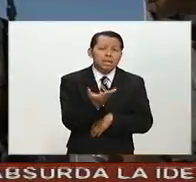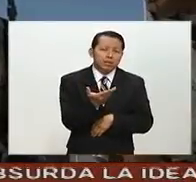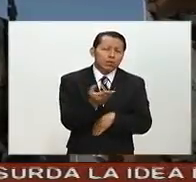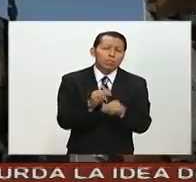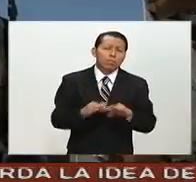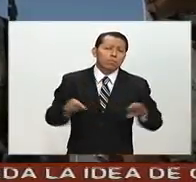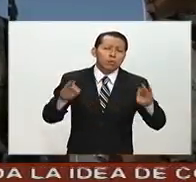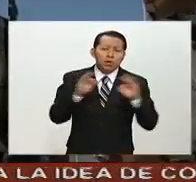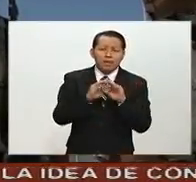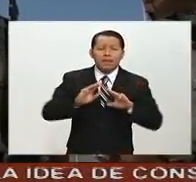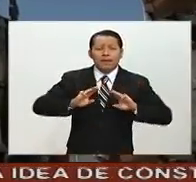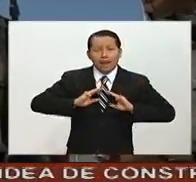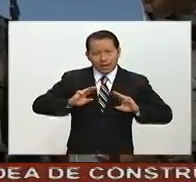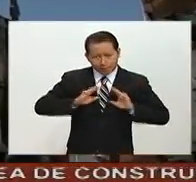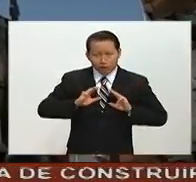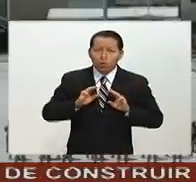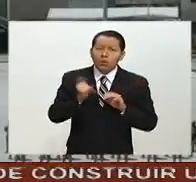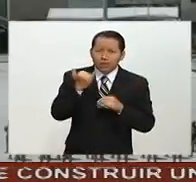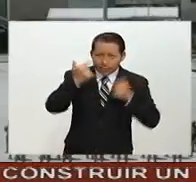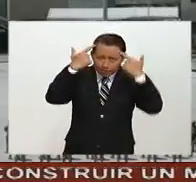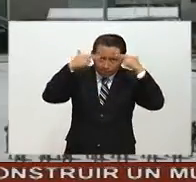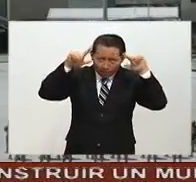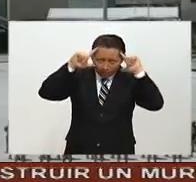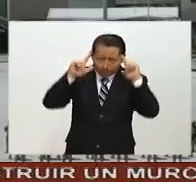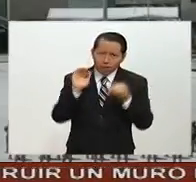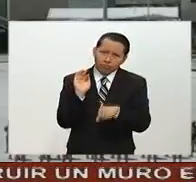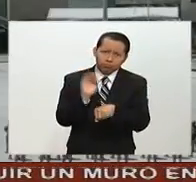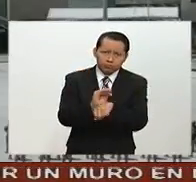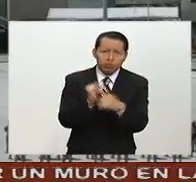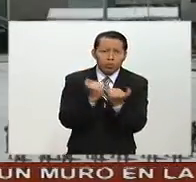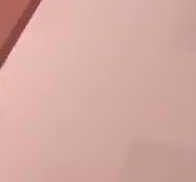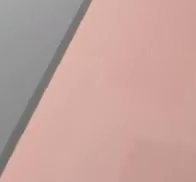solidarizarnos con el Ejército y la Marina en esta lucha.